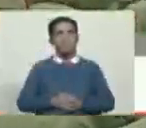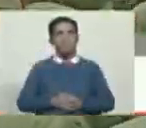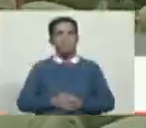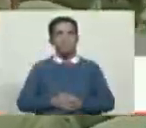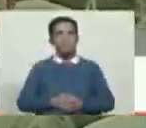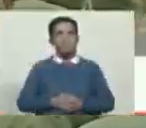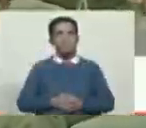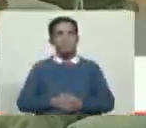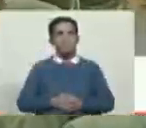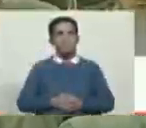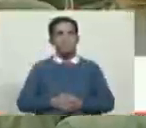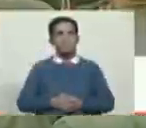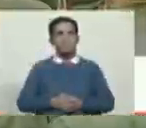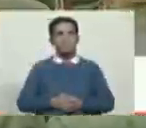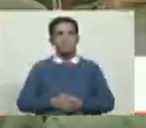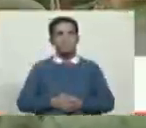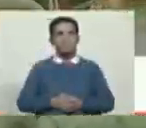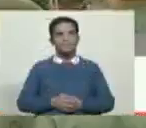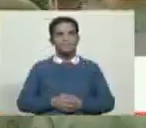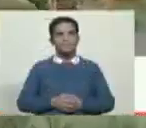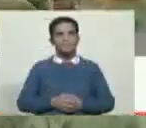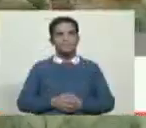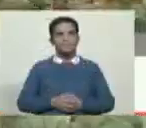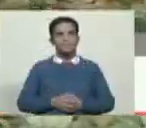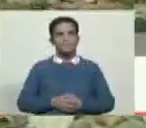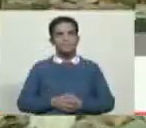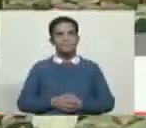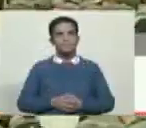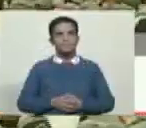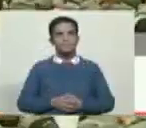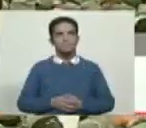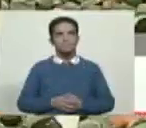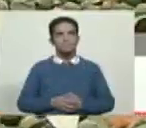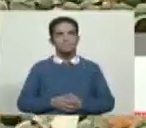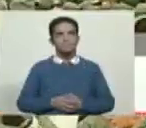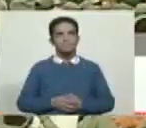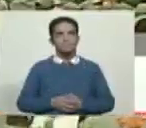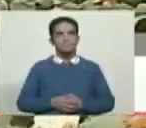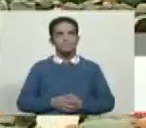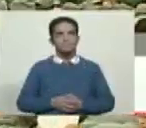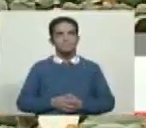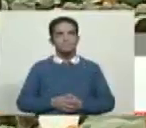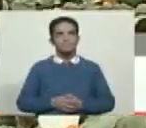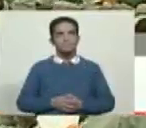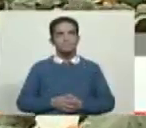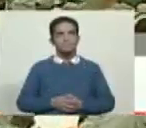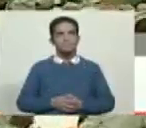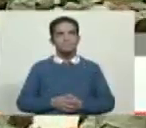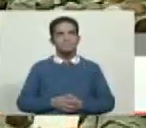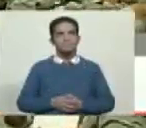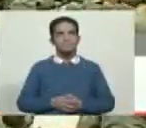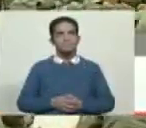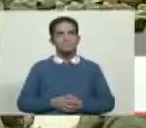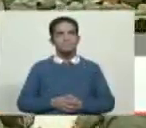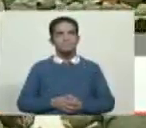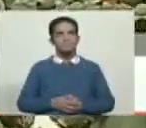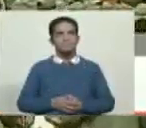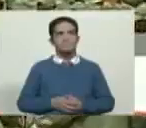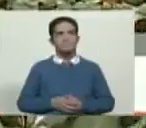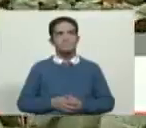tempranas horas, precisamente desde el Batallón de Infantería General en Jefe Libertador